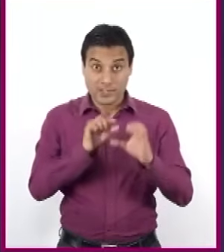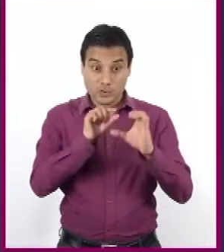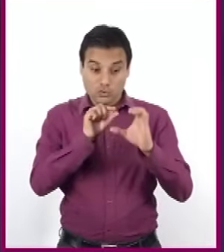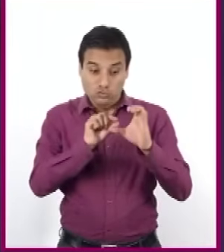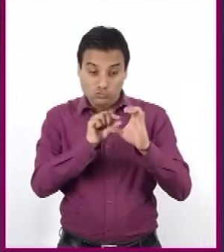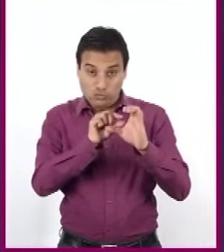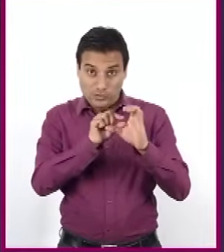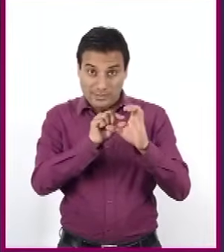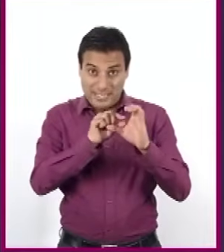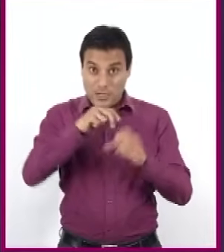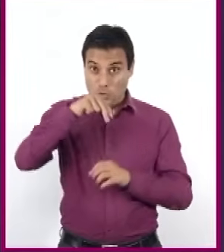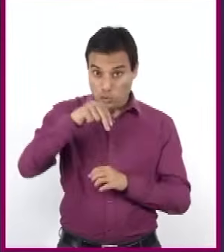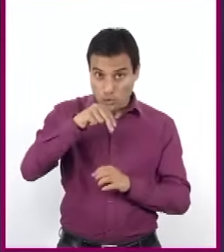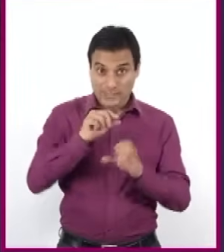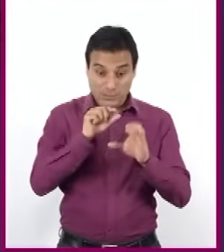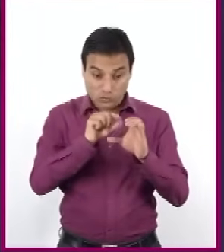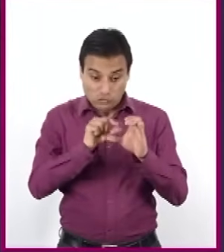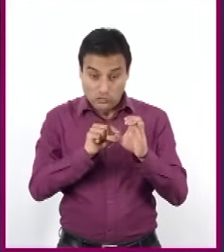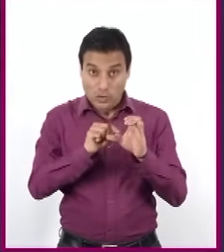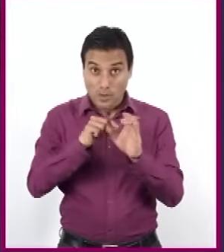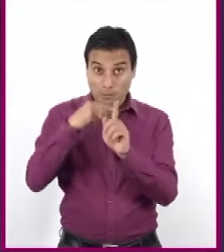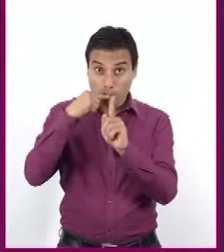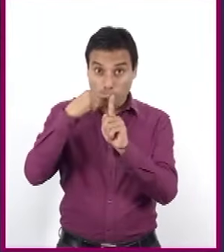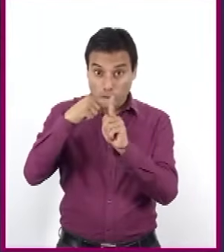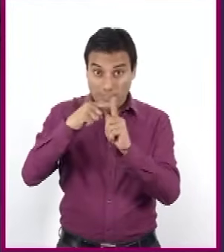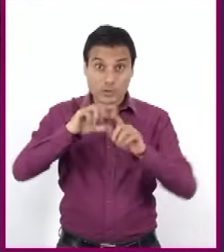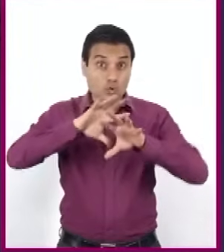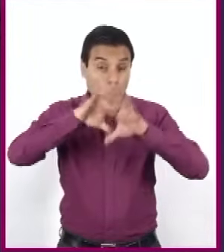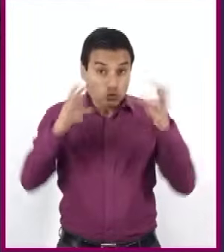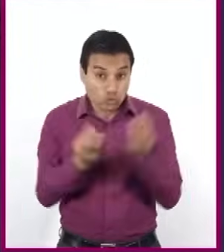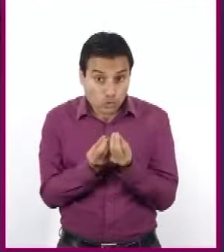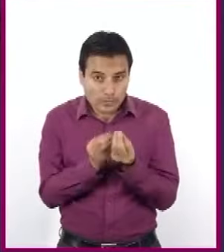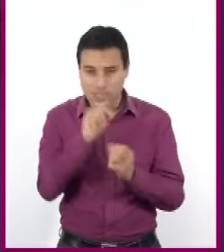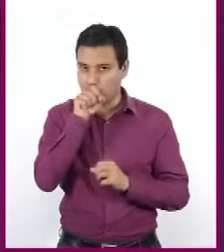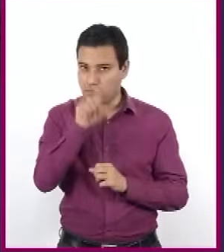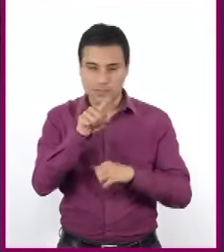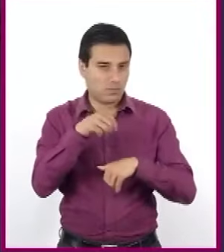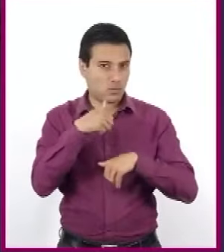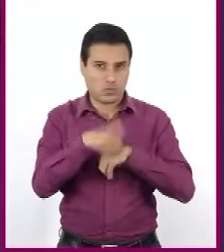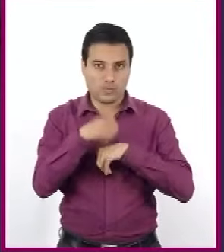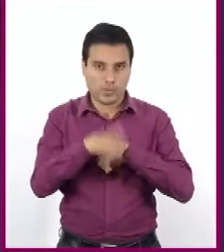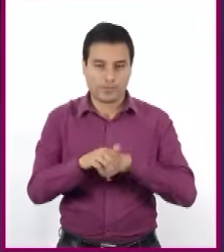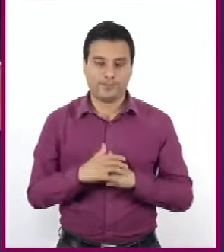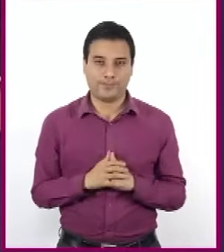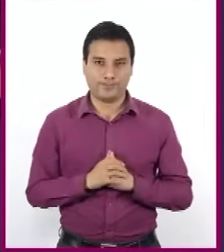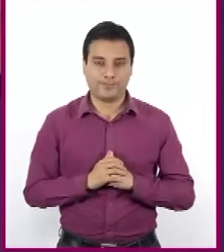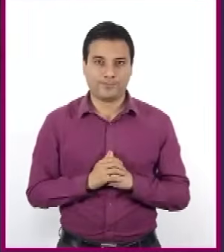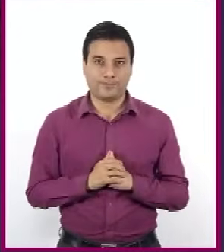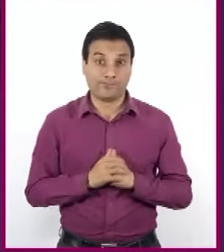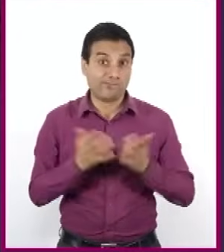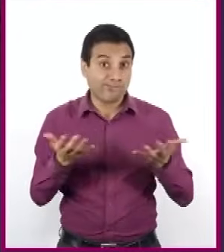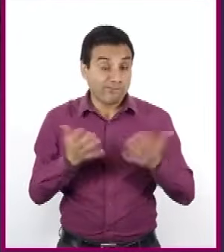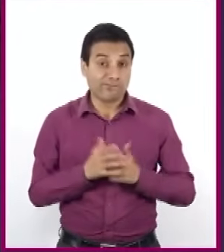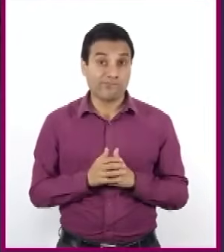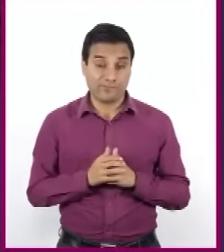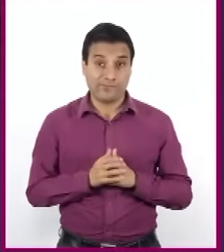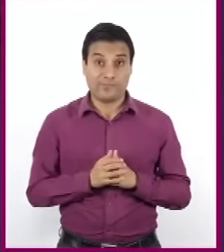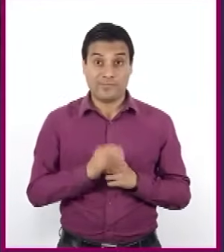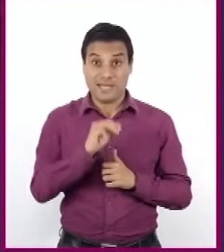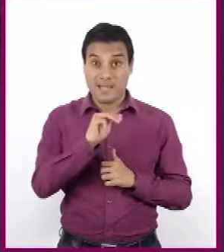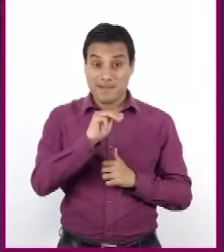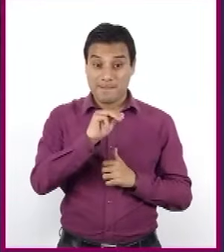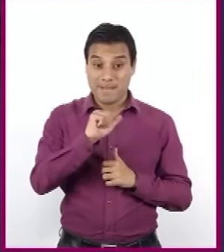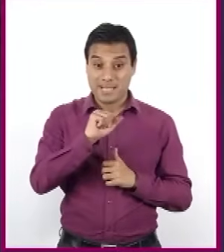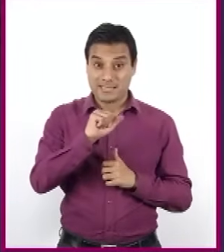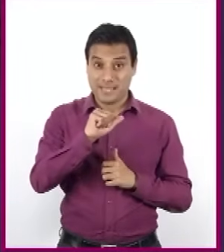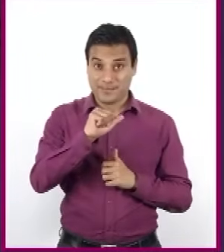neutrones y protones que hay en el núcleo de los átomos de los elementos químicos, por lo que la diferencia de masa atómica